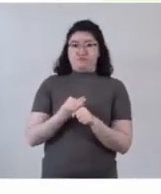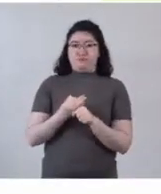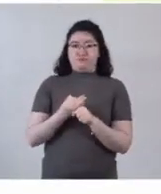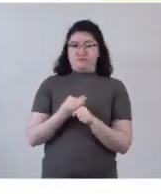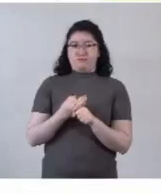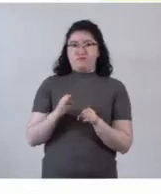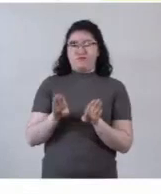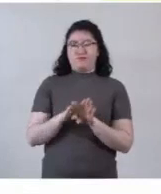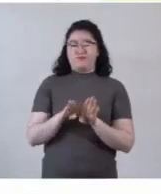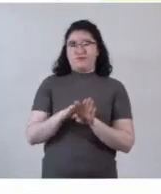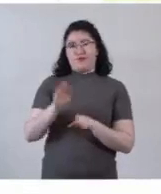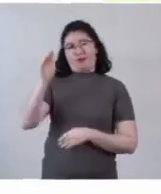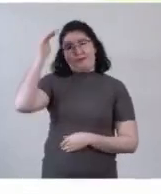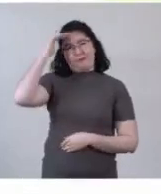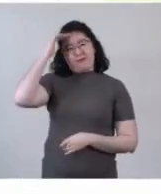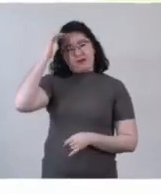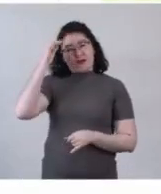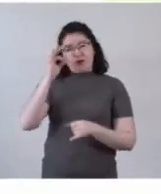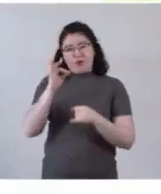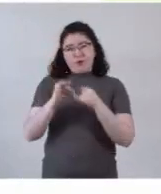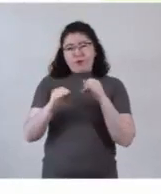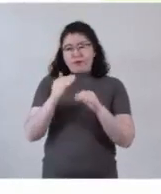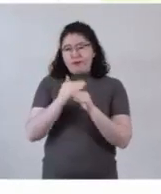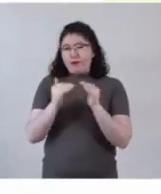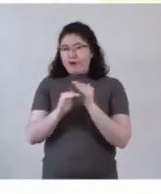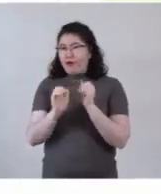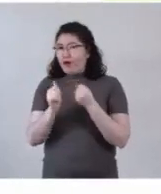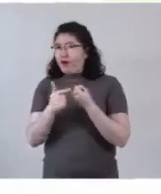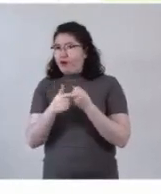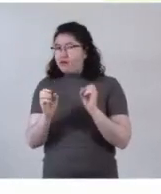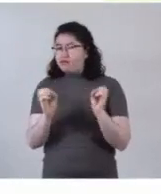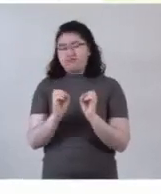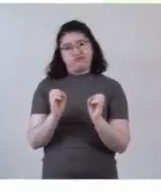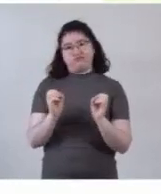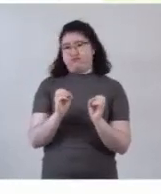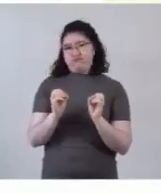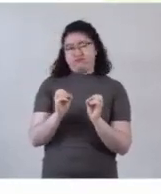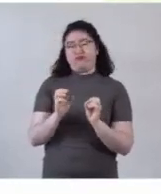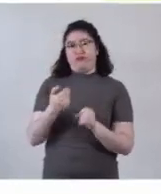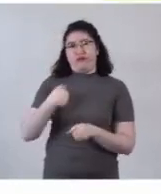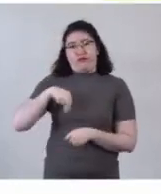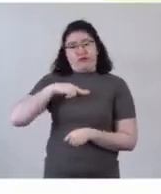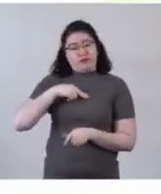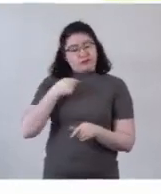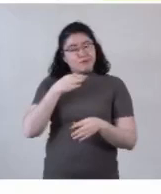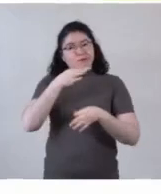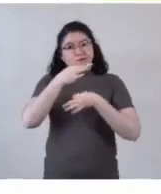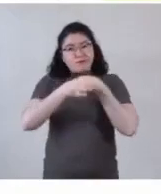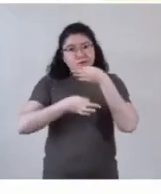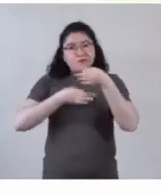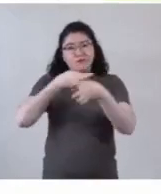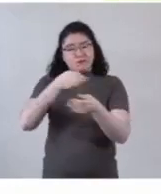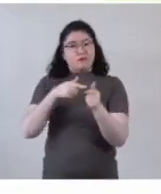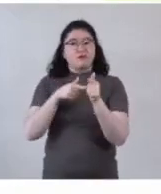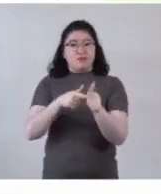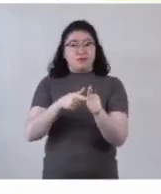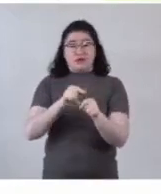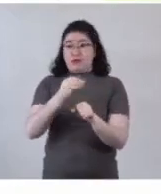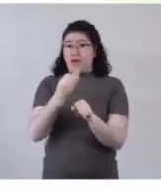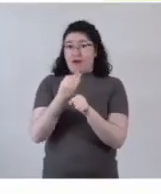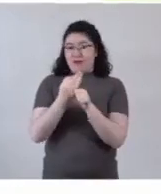todavía sacar conclusiones, sino seguir informando, y ya si esto se vuelve una tendencia, pues ya significaría